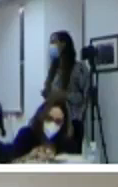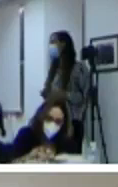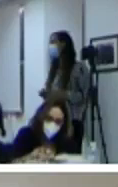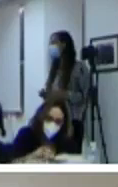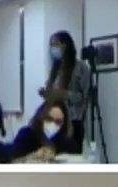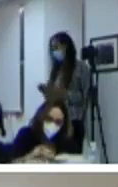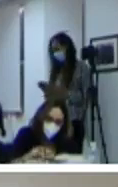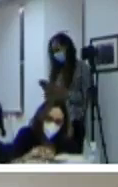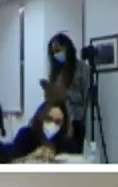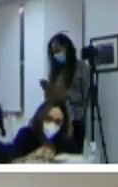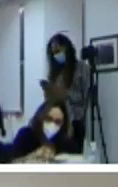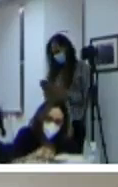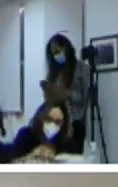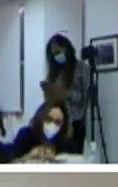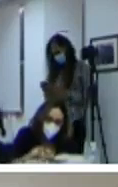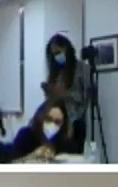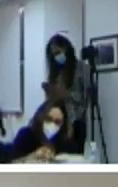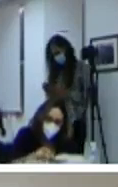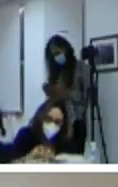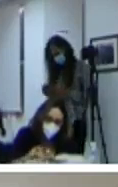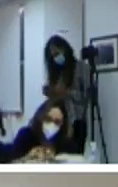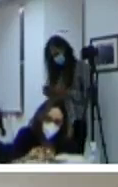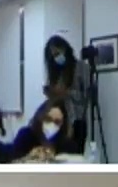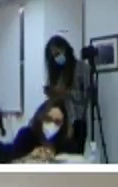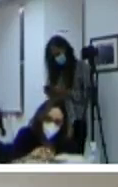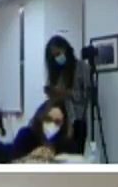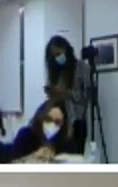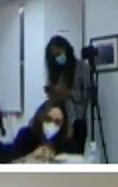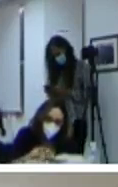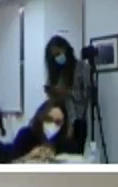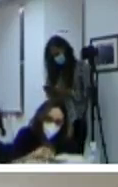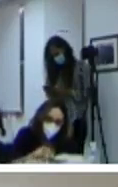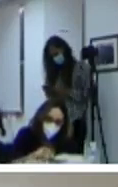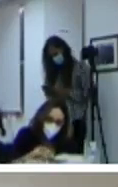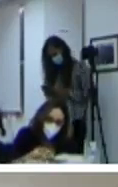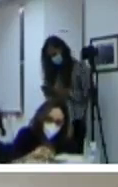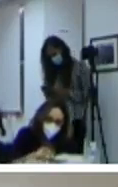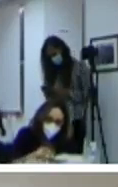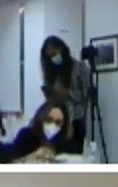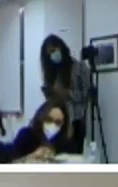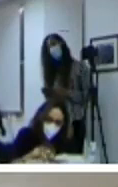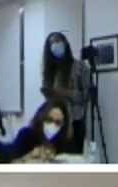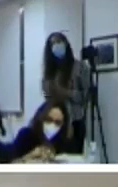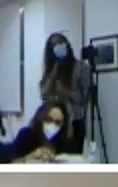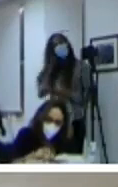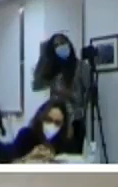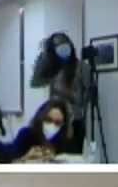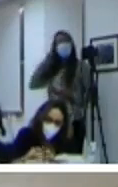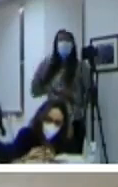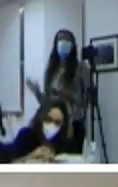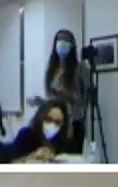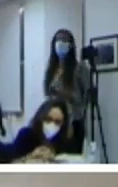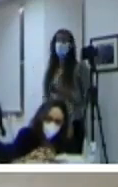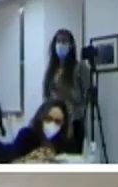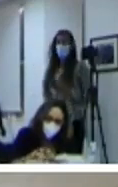están teniendo un problema con la transmisión para corregirla, así que vamos a recesar y seguimos. Gracias.